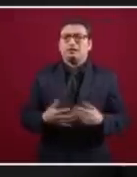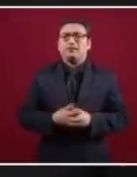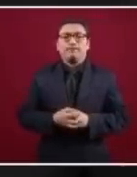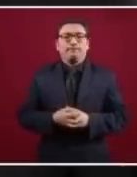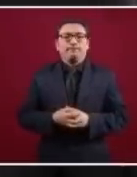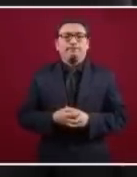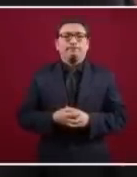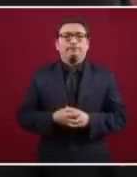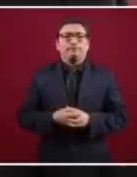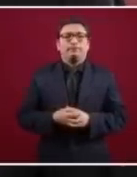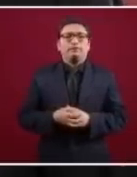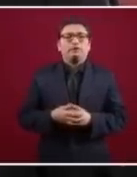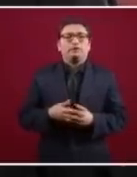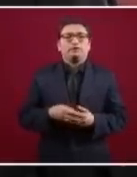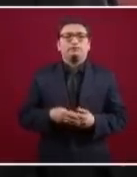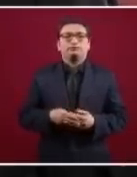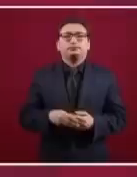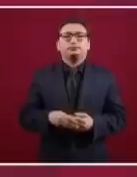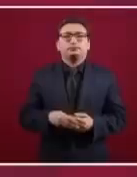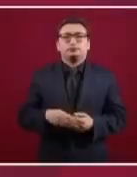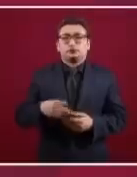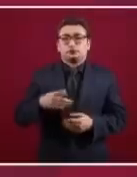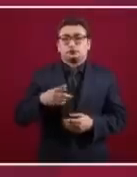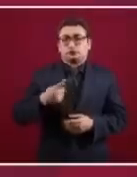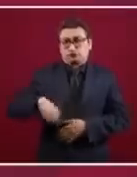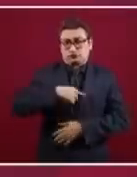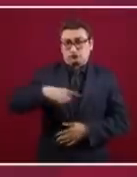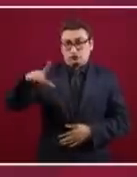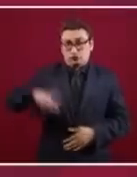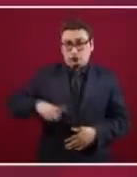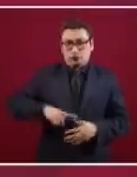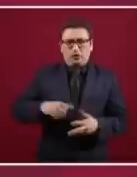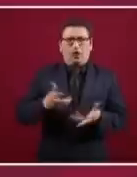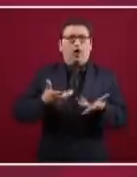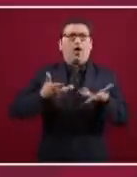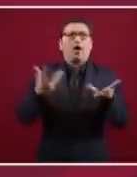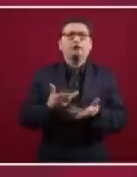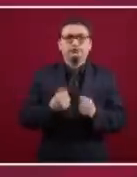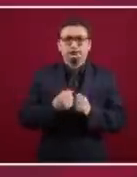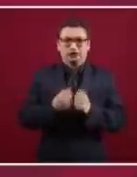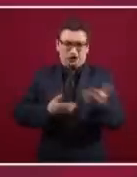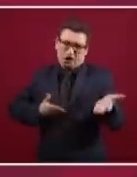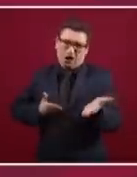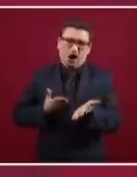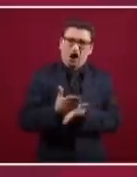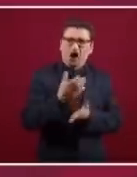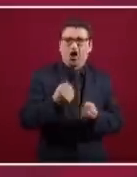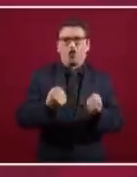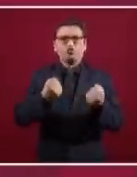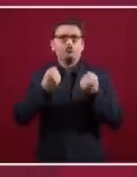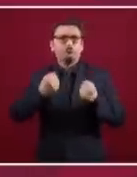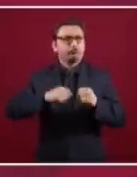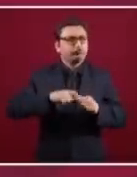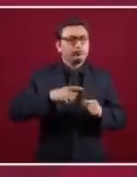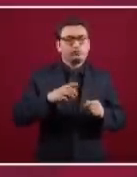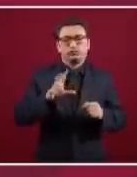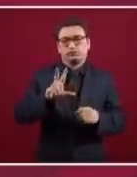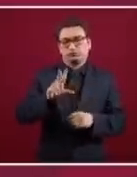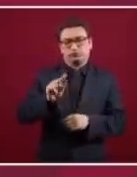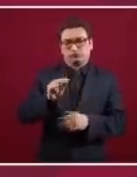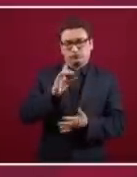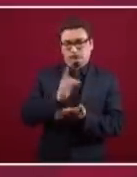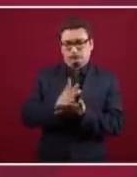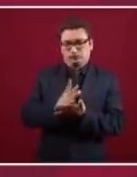no solo es uso de la fuerza es inteligencia más que